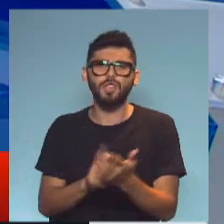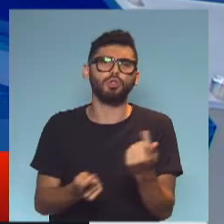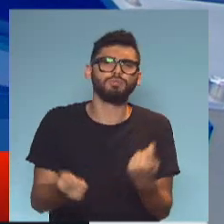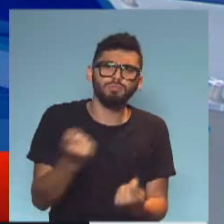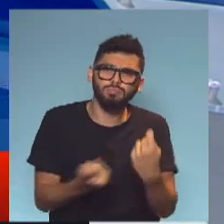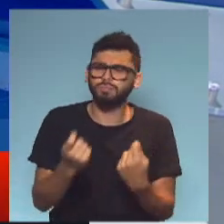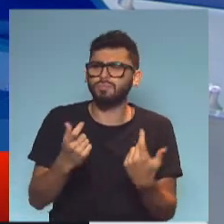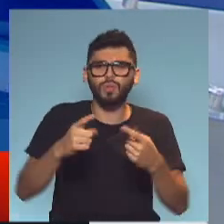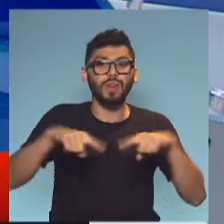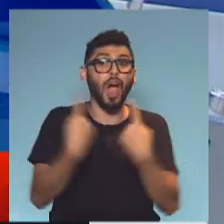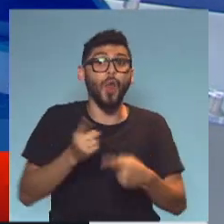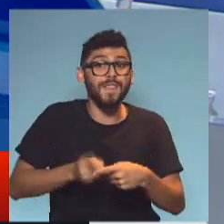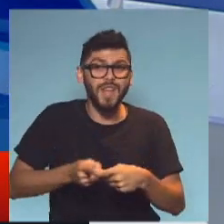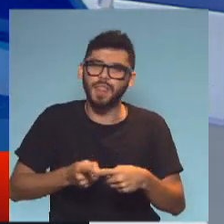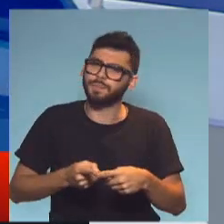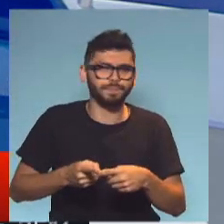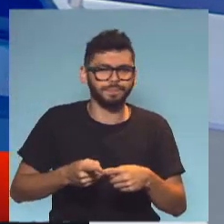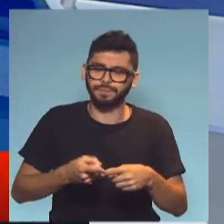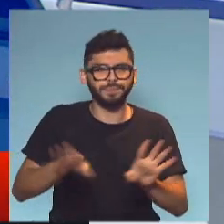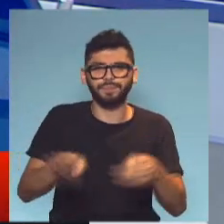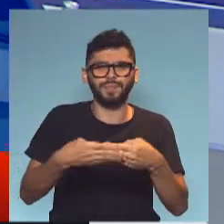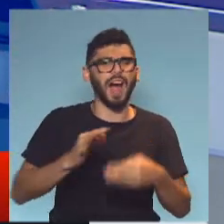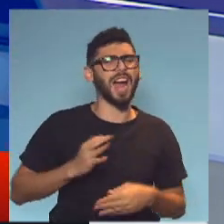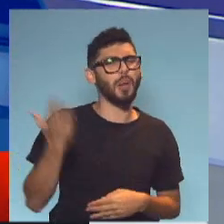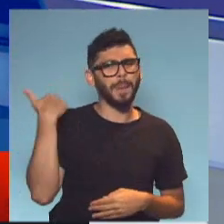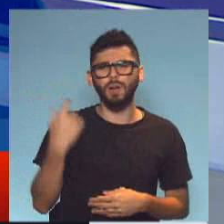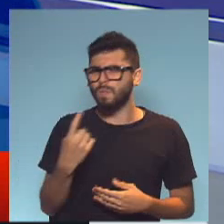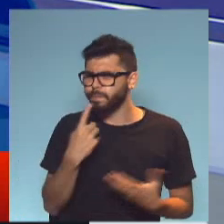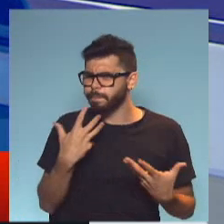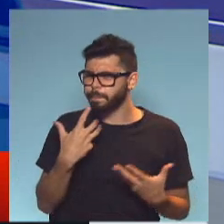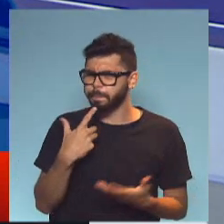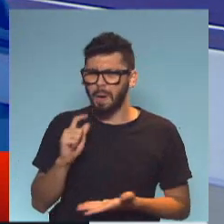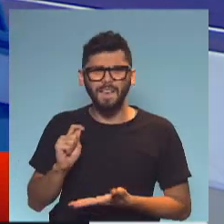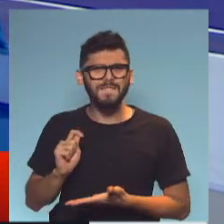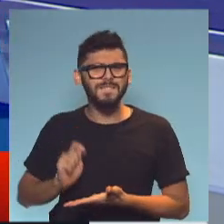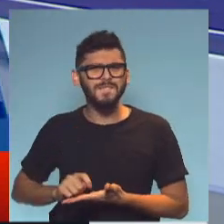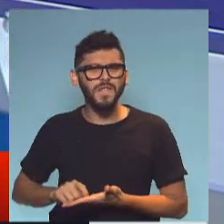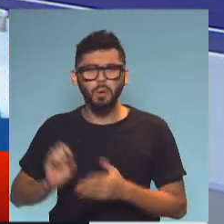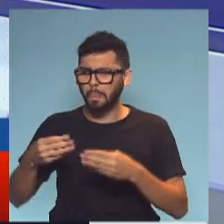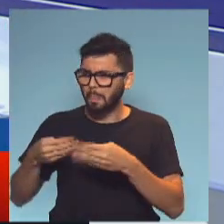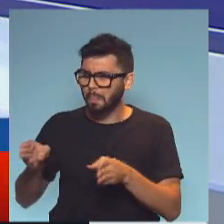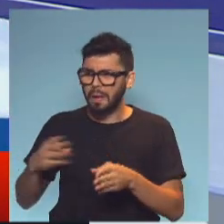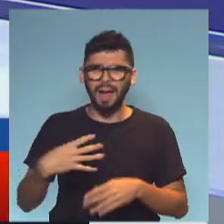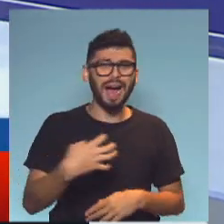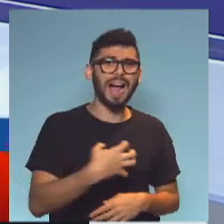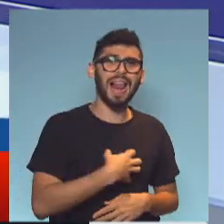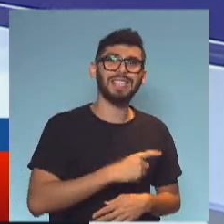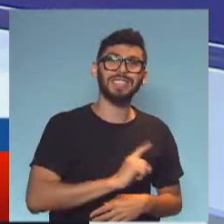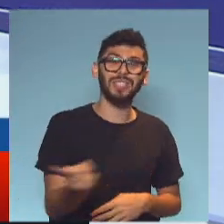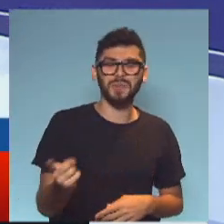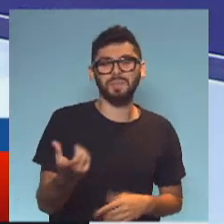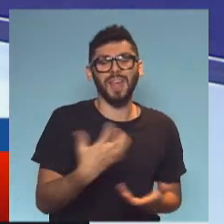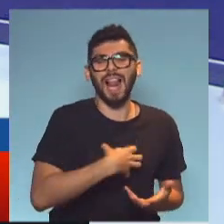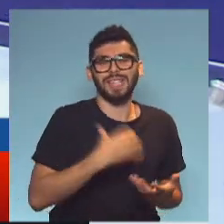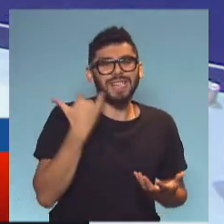a fin de año pasado se hablaba de por qué los bingos vuelven y las clases no vuelven. Bueno, los ciclos lectivos estaban finalizando y la idea